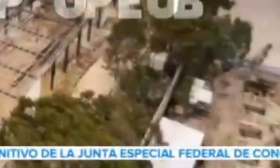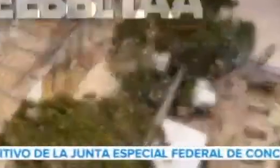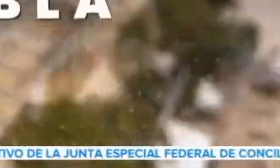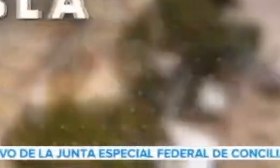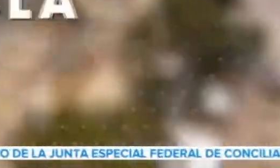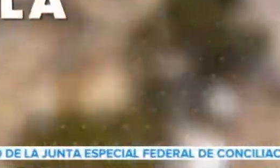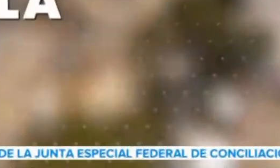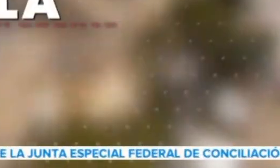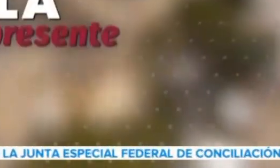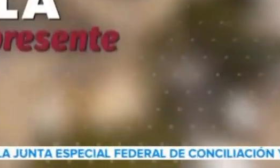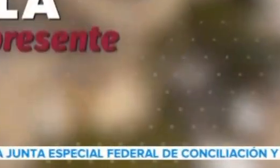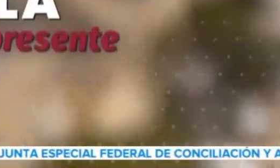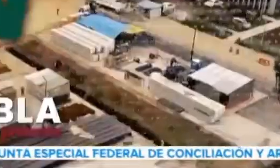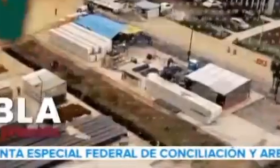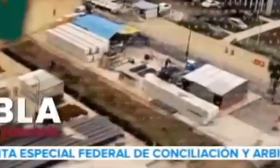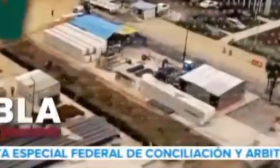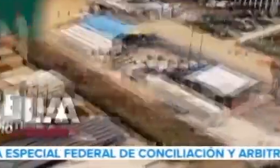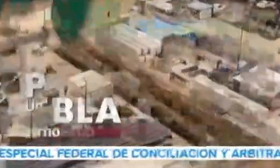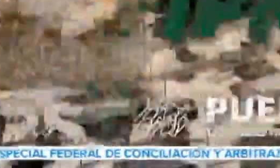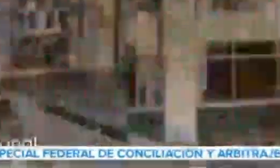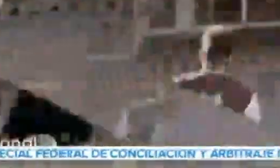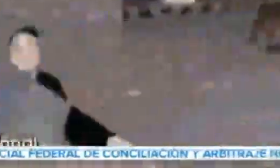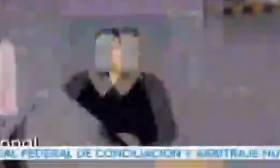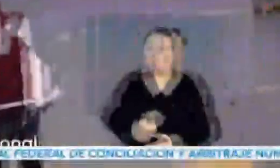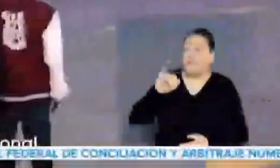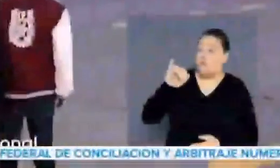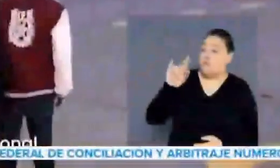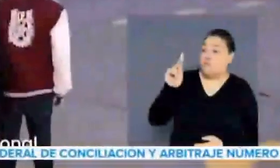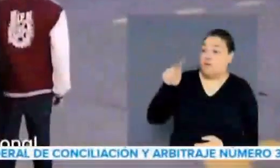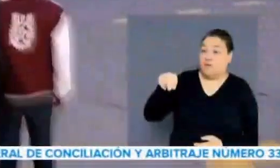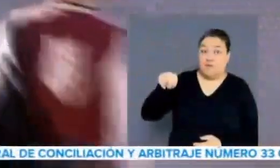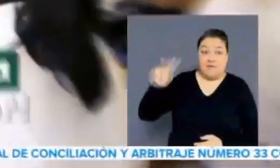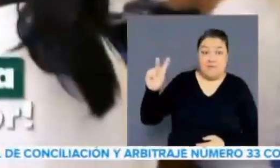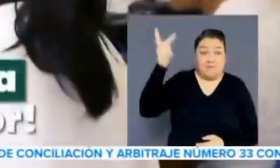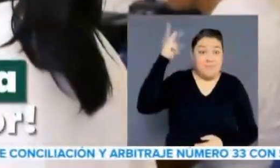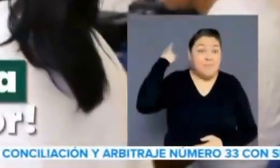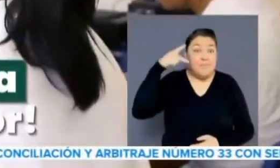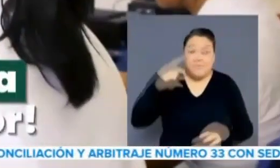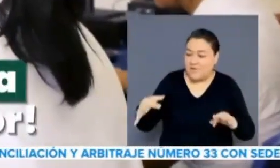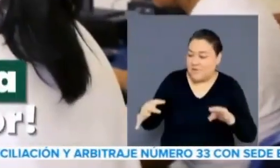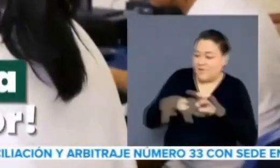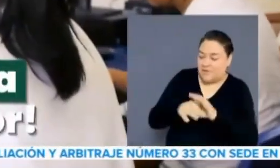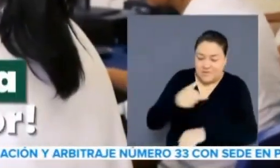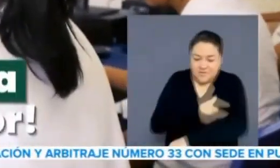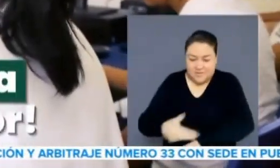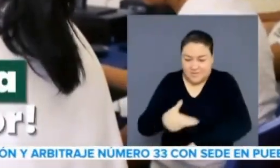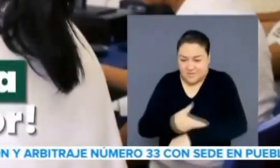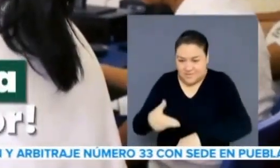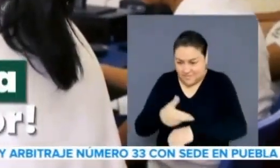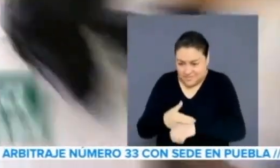son poblanos van a arrancar en línea en lo que termina la construcción del Politécnico Nacional en Puebla